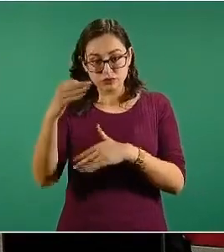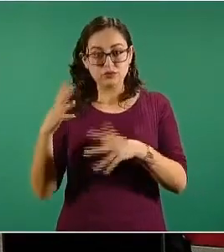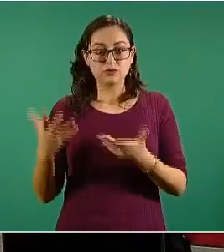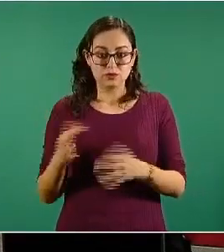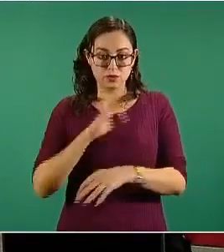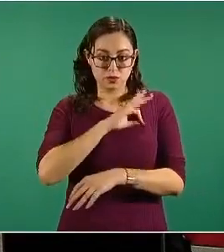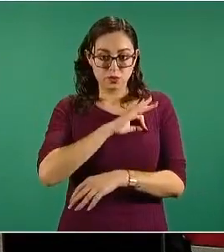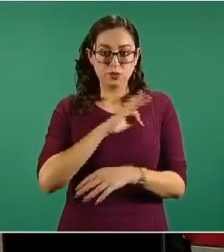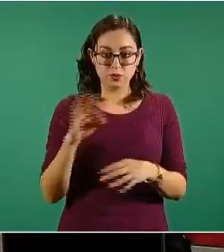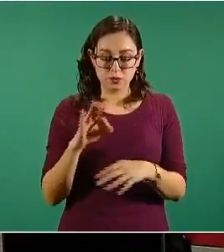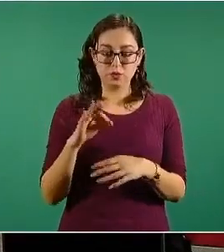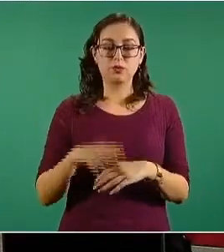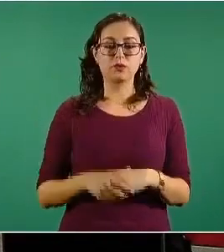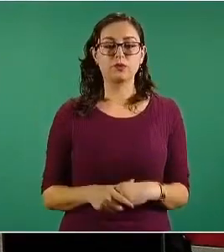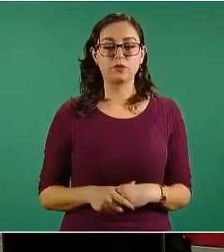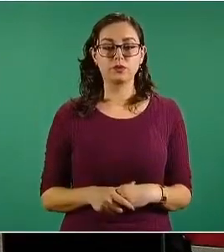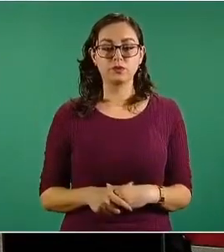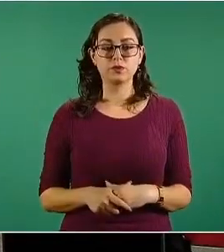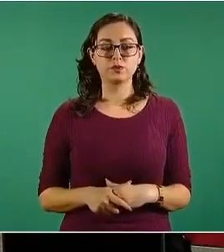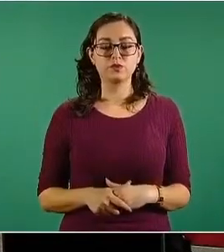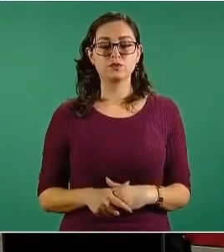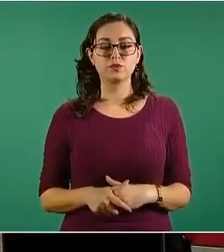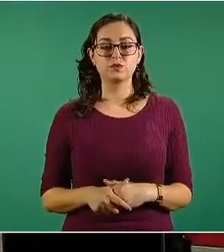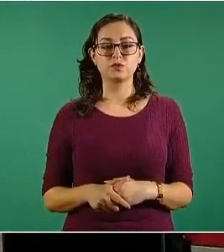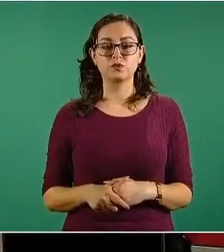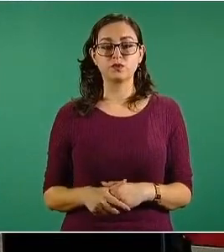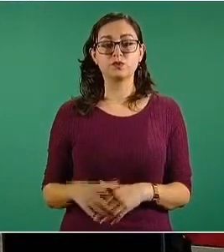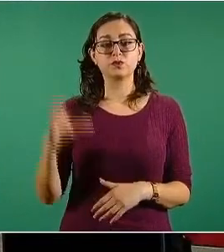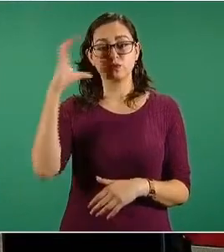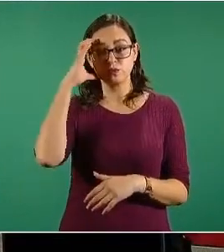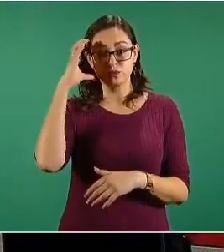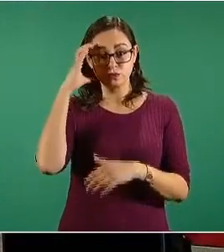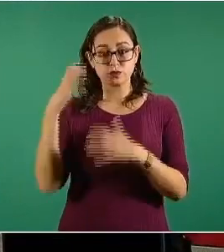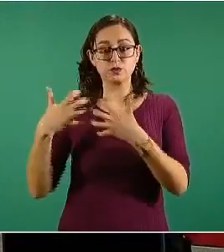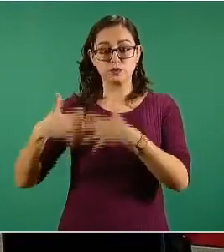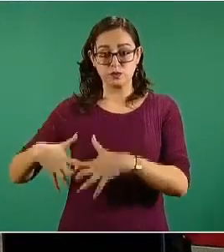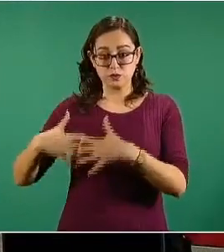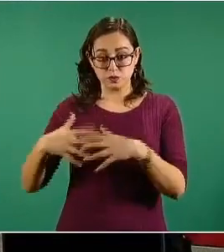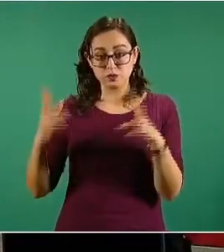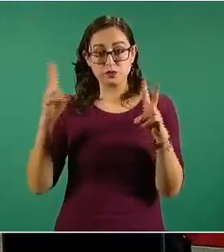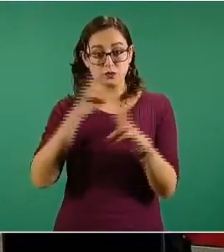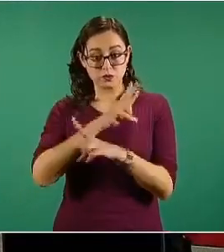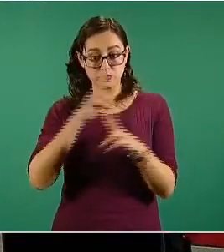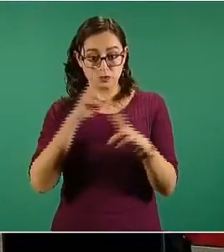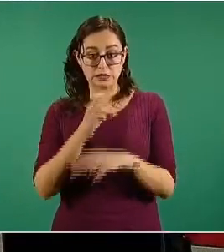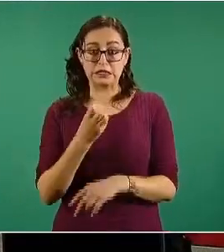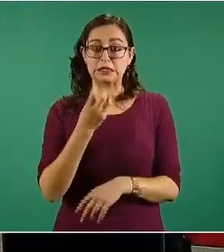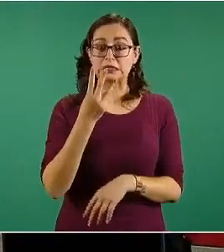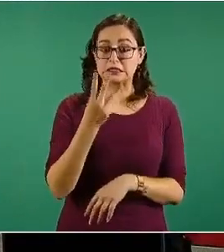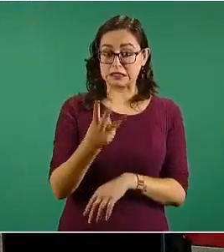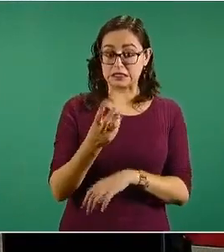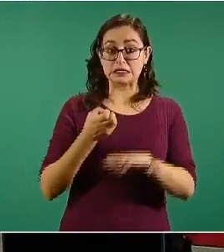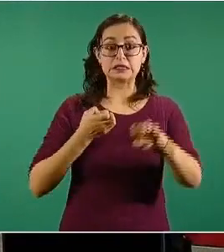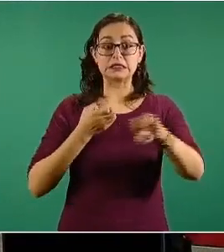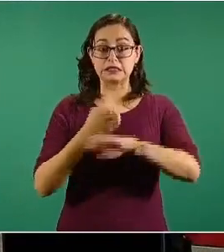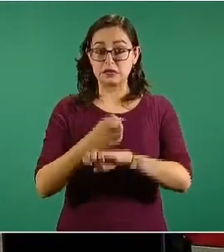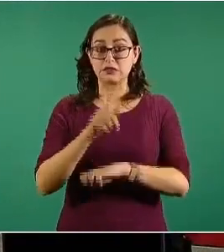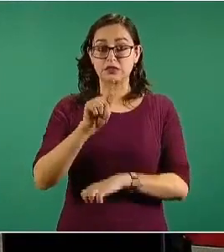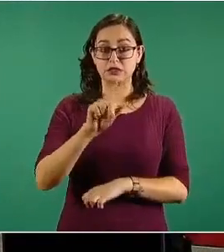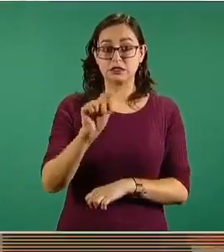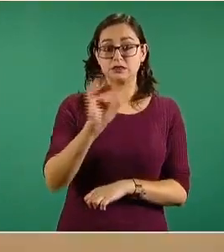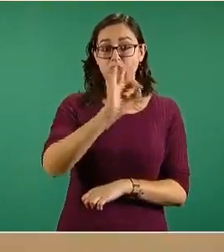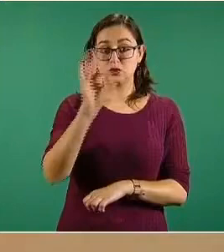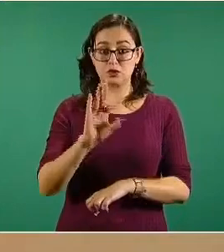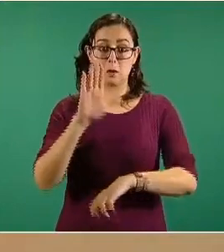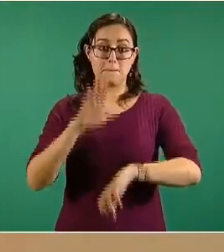la disponibilidad de camas con respirador mecánico, tenemos 3 estados, 3 entidades federativas que tienen más del